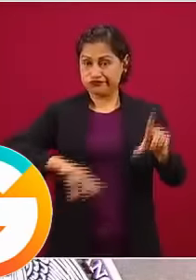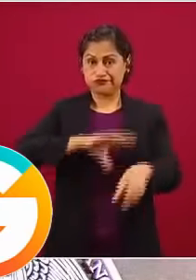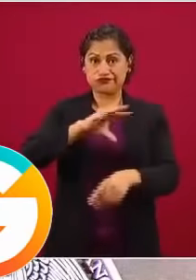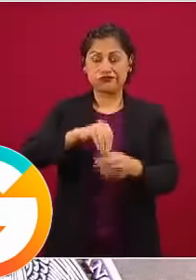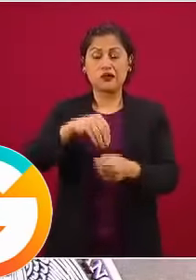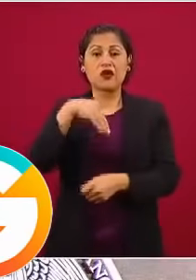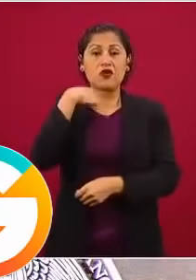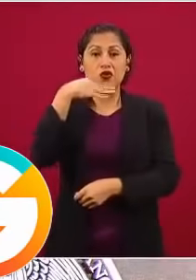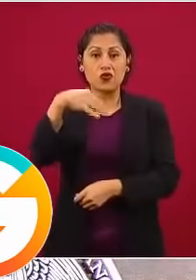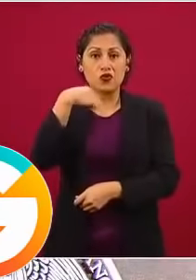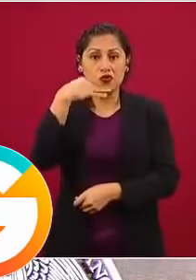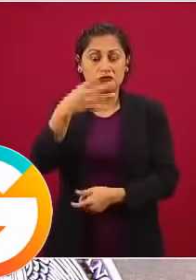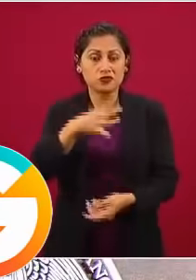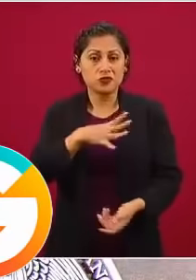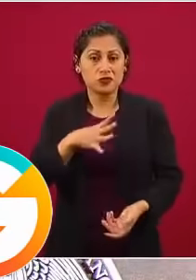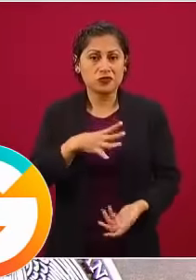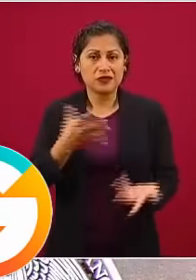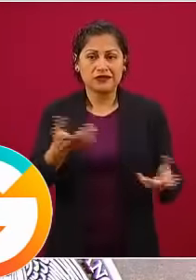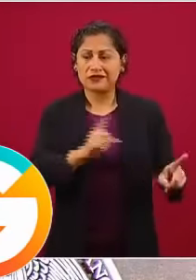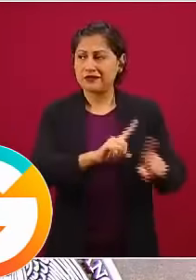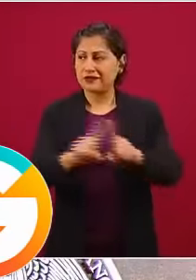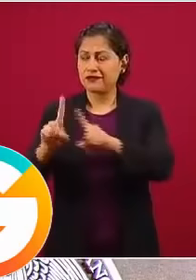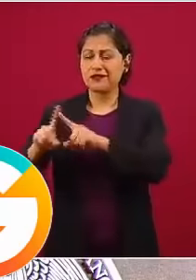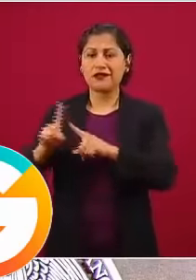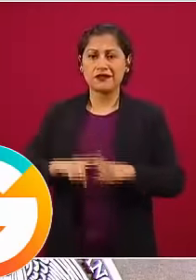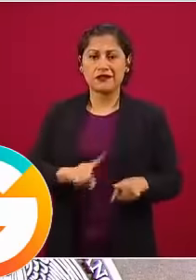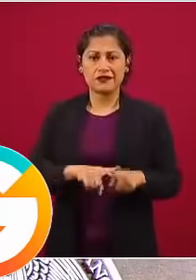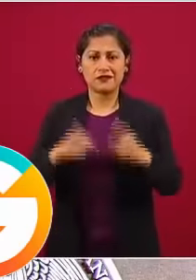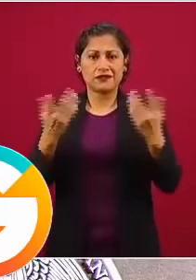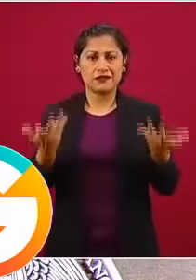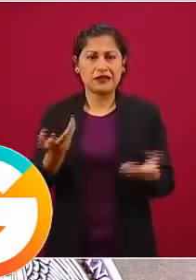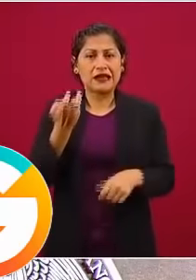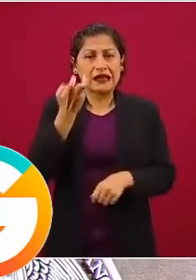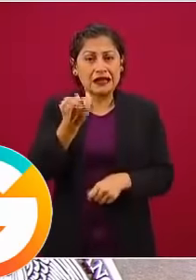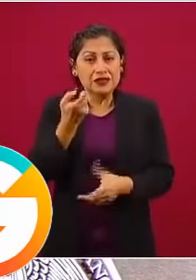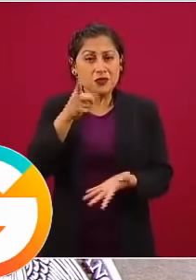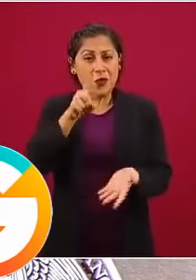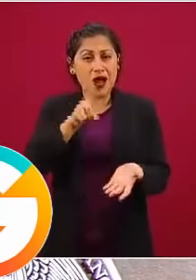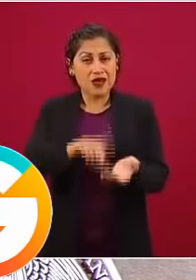Y es lo que más ha dañado a México.